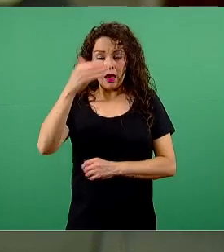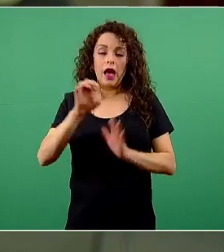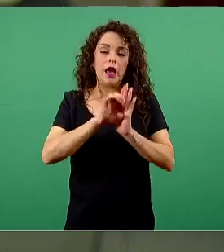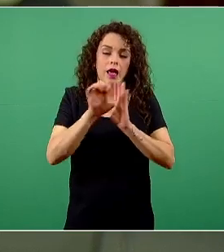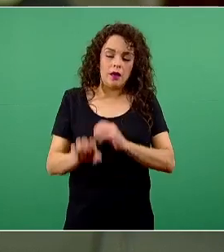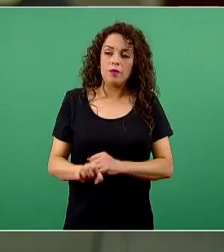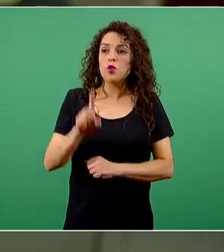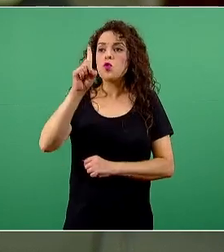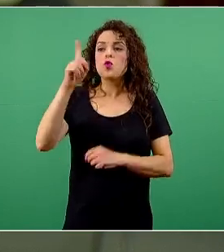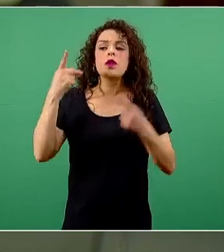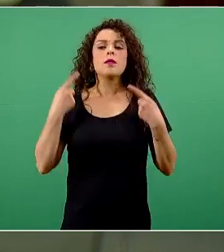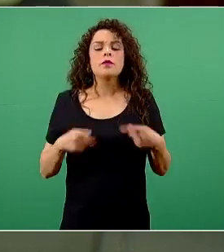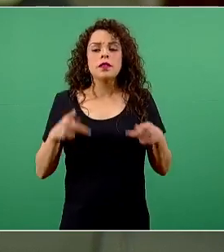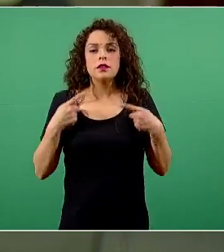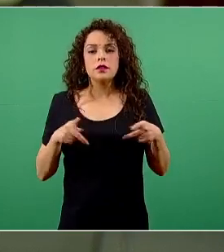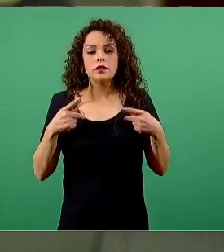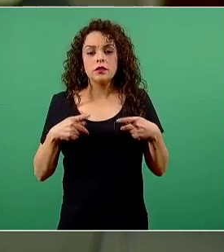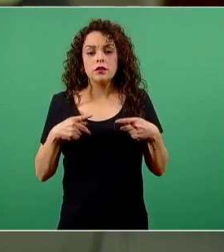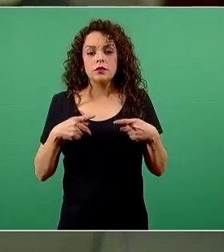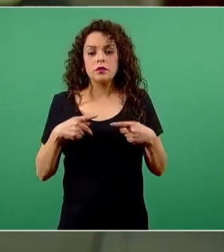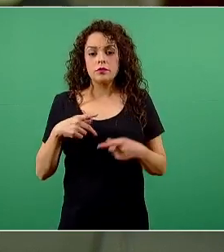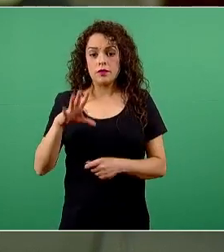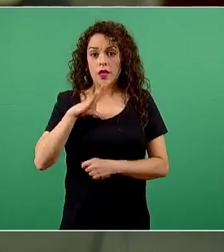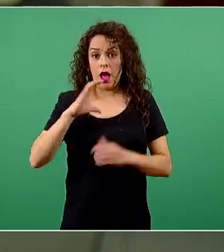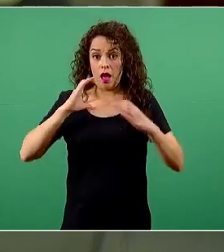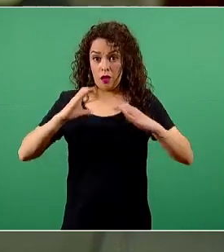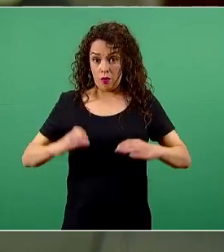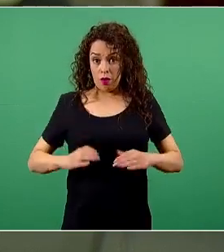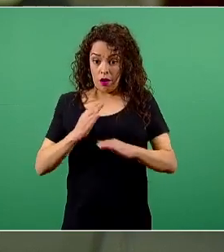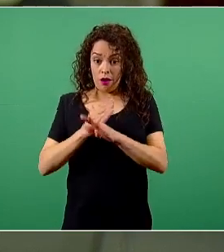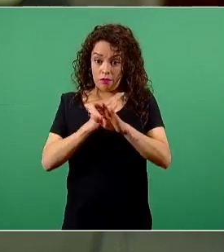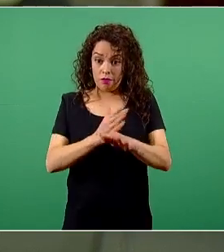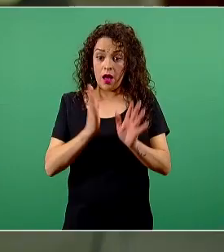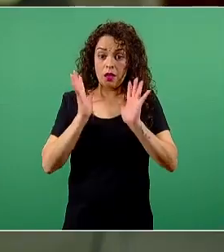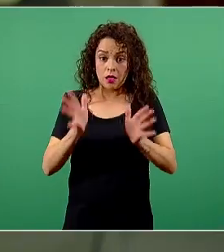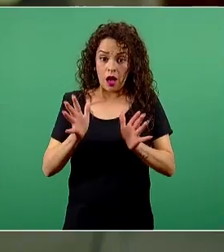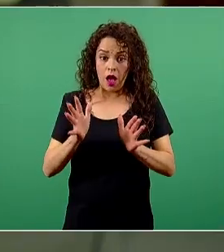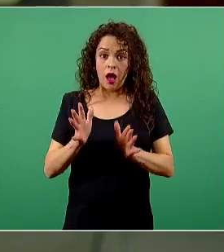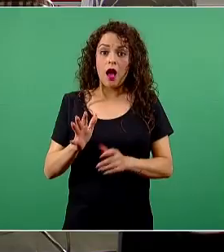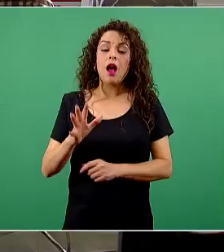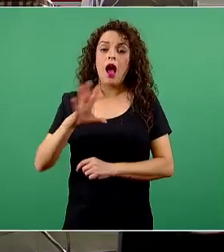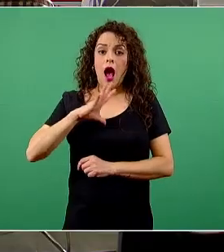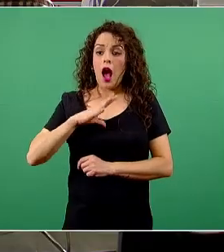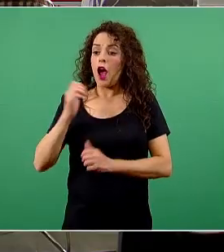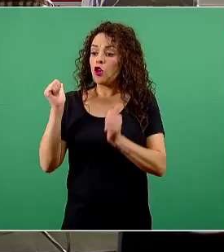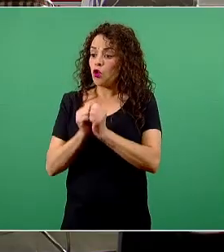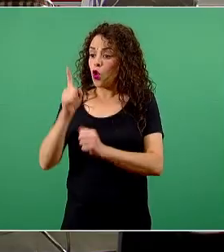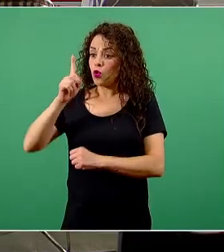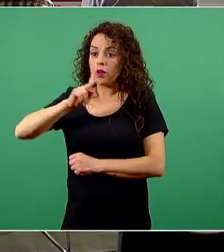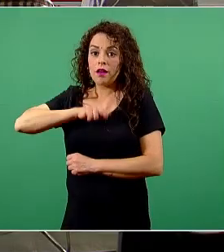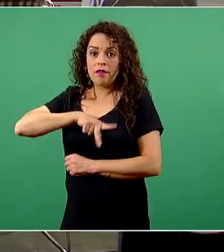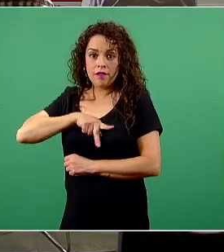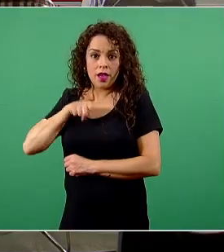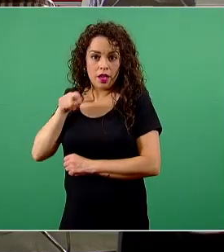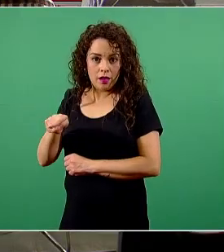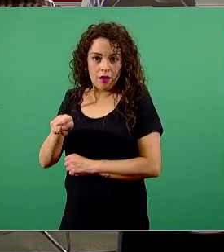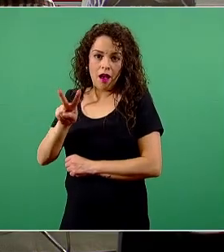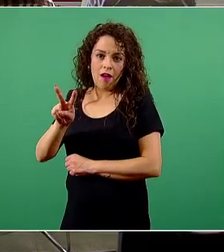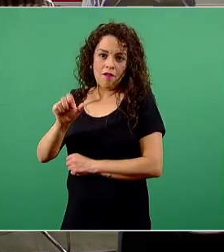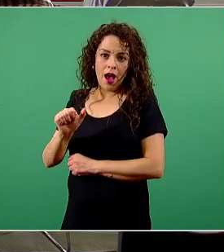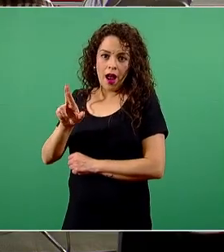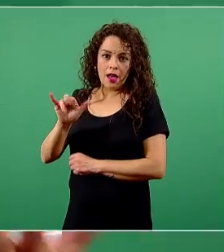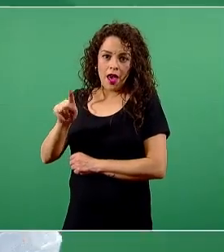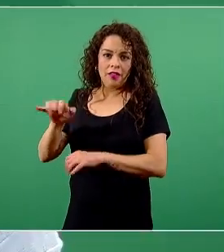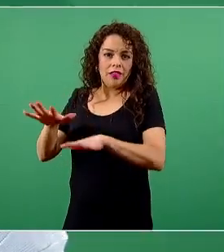persona tiene inmunidad contra una variante, ¿puede no tenerla en otra? Bueno, esa es la gran inquietud que